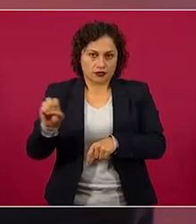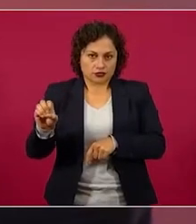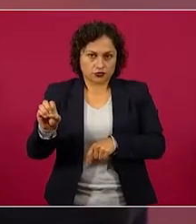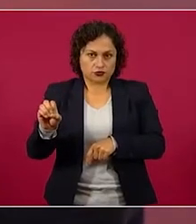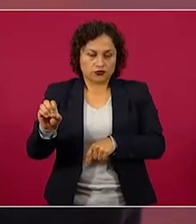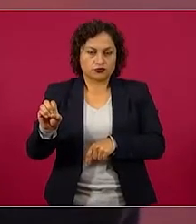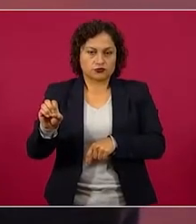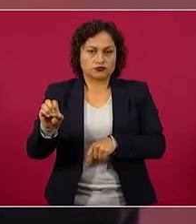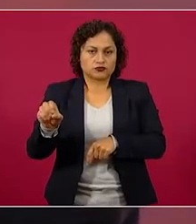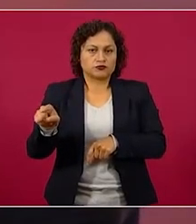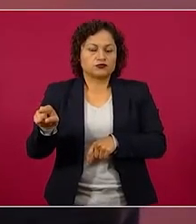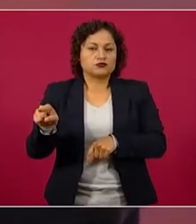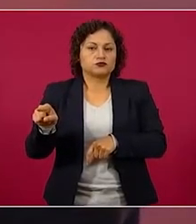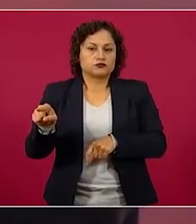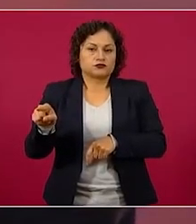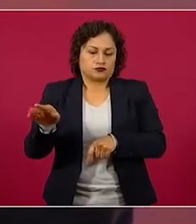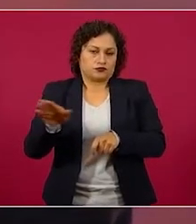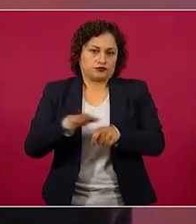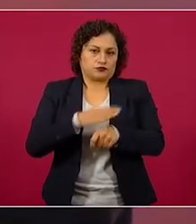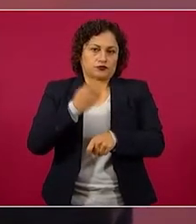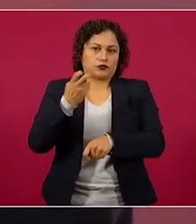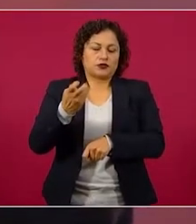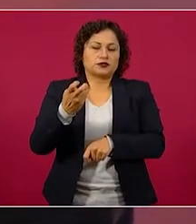se quedaban